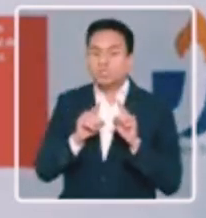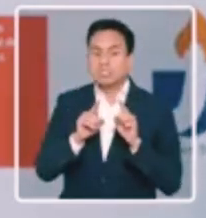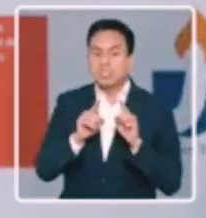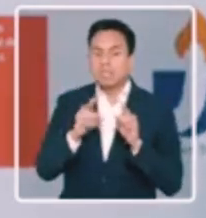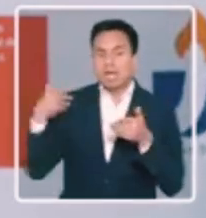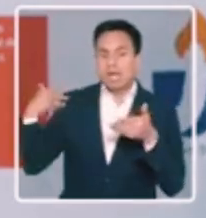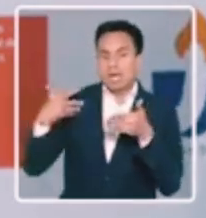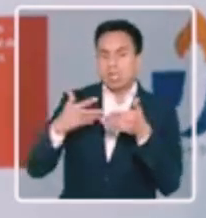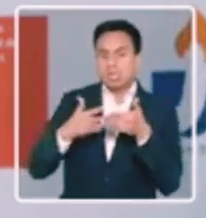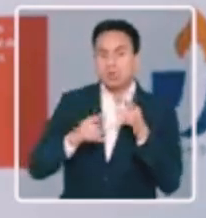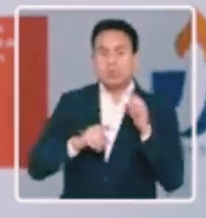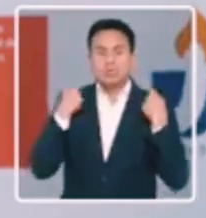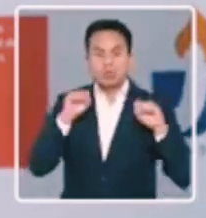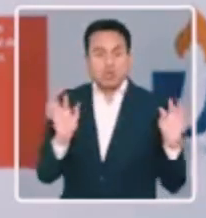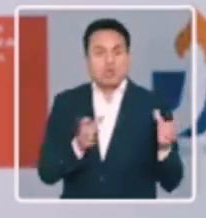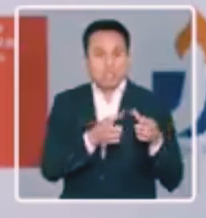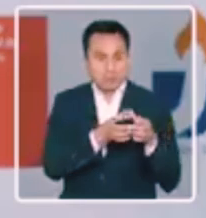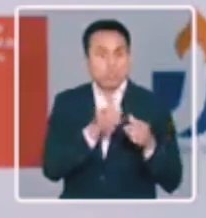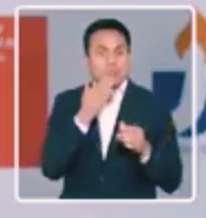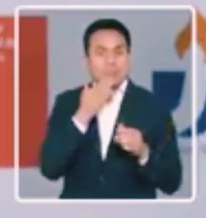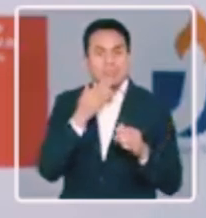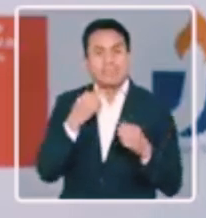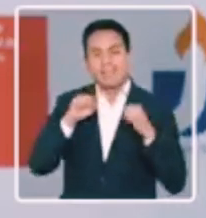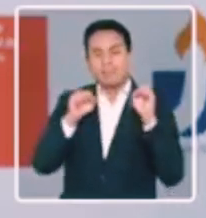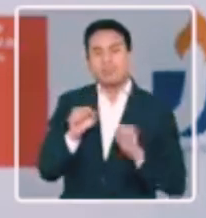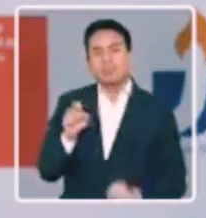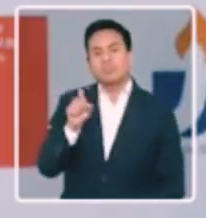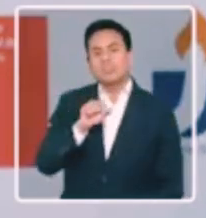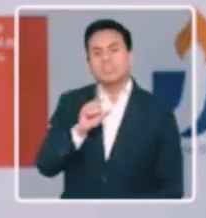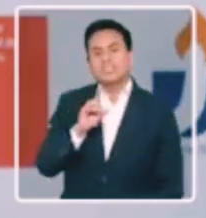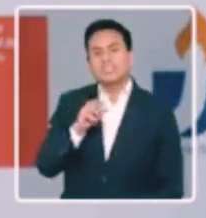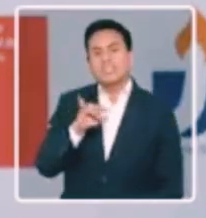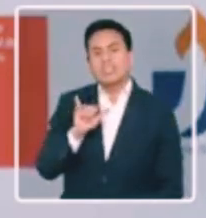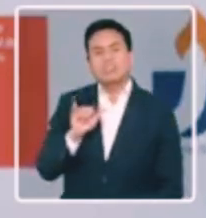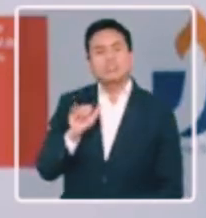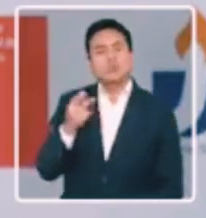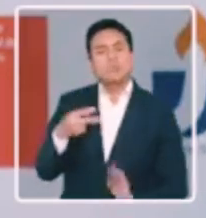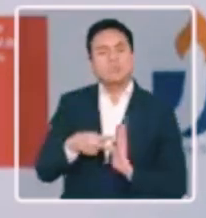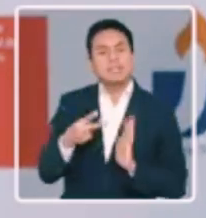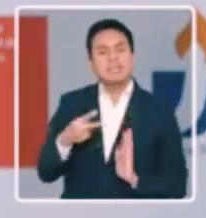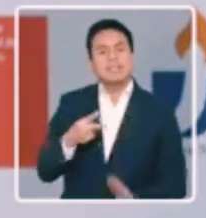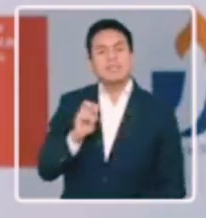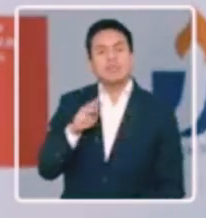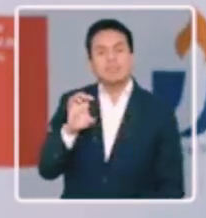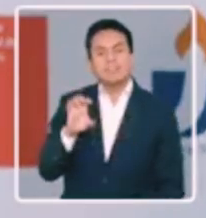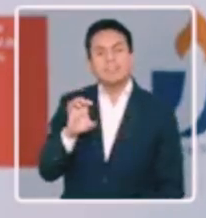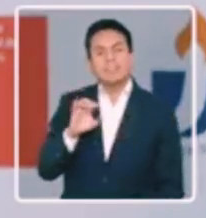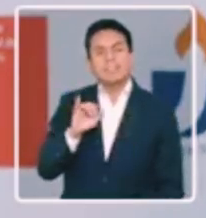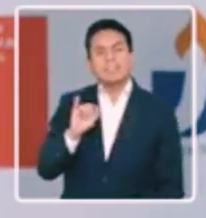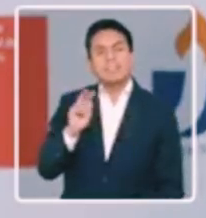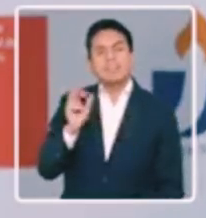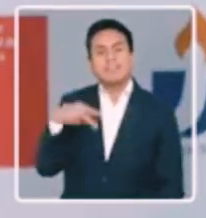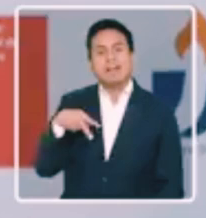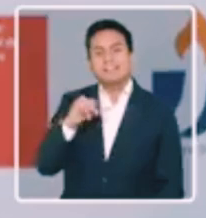ido con deportes colectivos porque cuando ganamos cne 2000 el bronce ahí donde estaba Iván zurano me acuerdo de Capitán